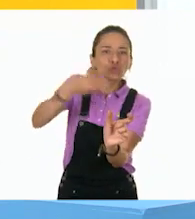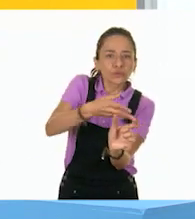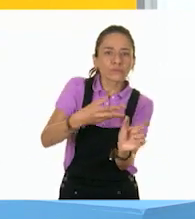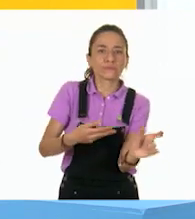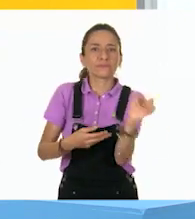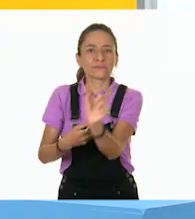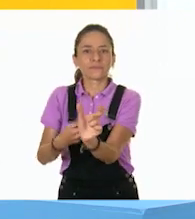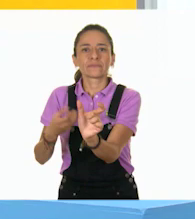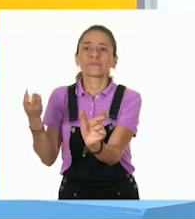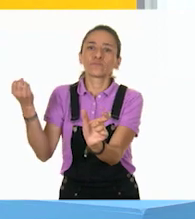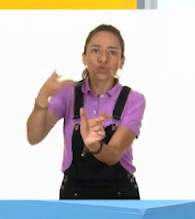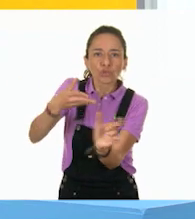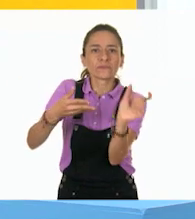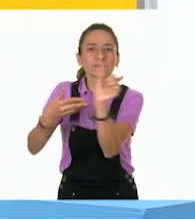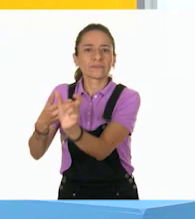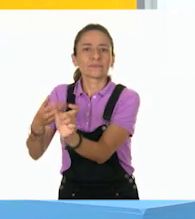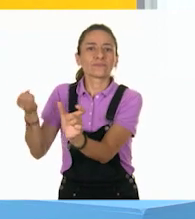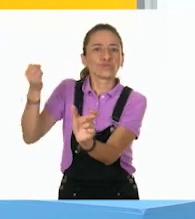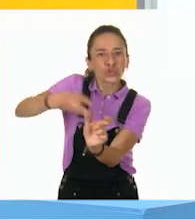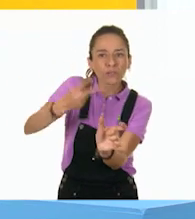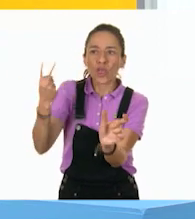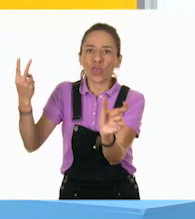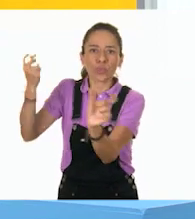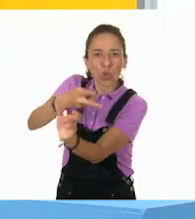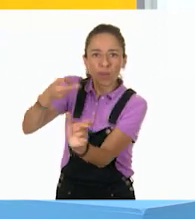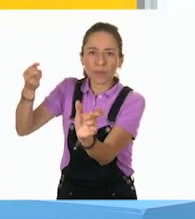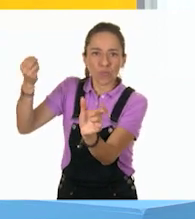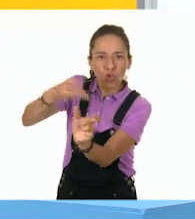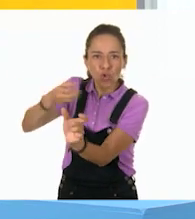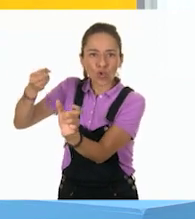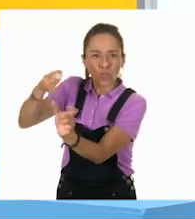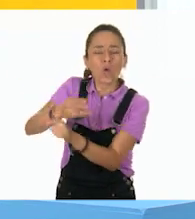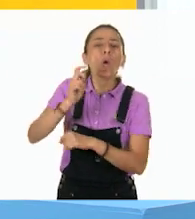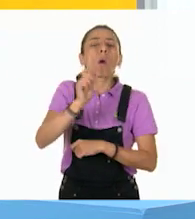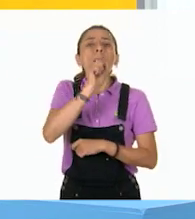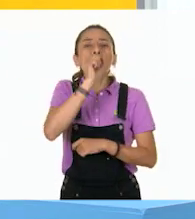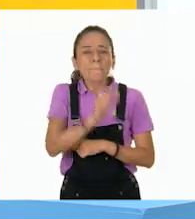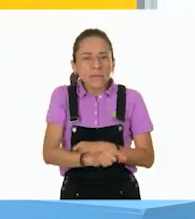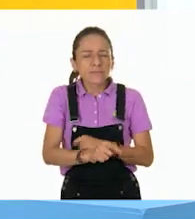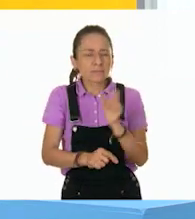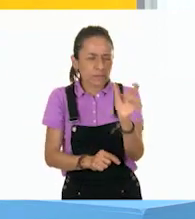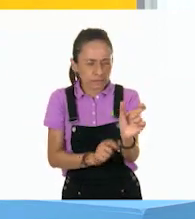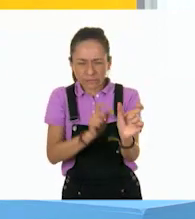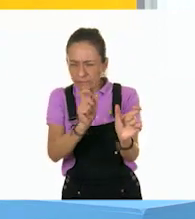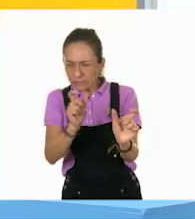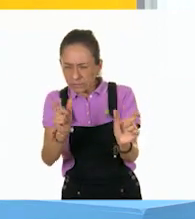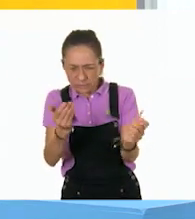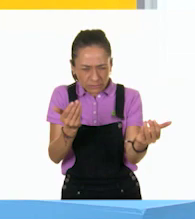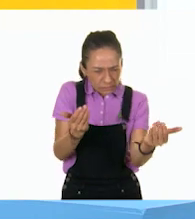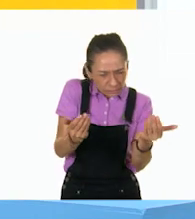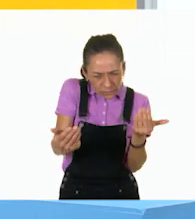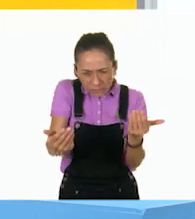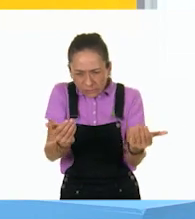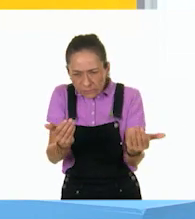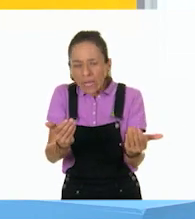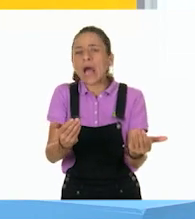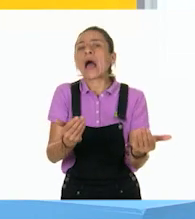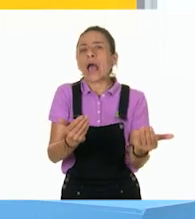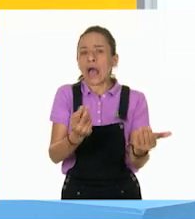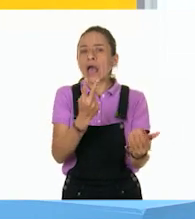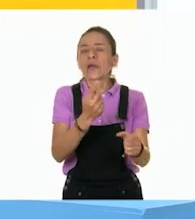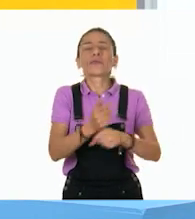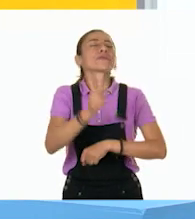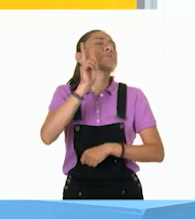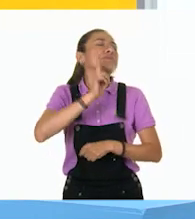también podemos decir que entre cada par de términos, la diferencia es 2. Mira,